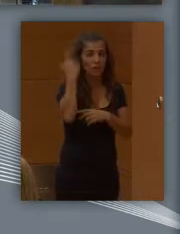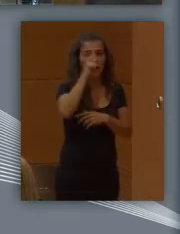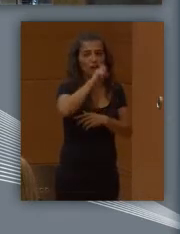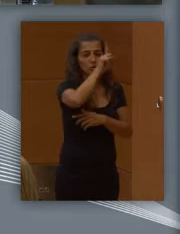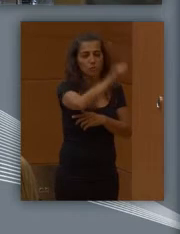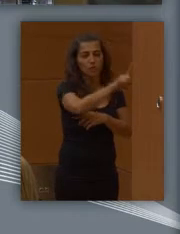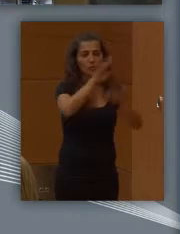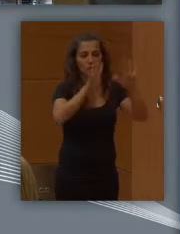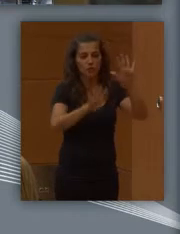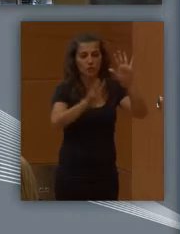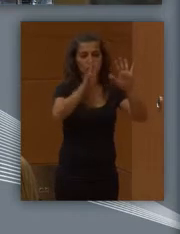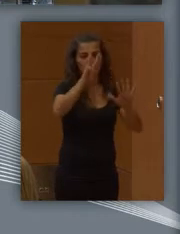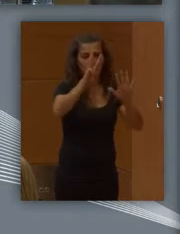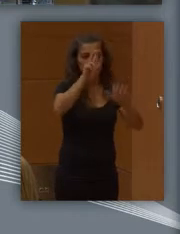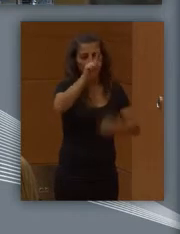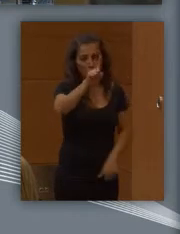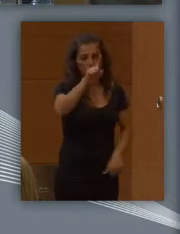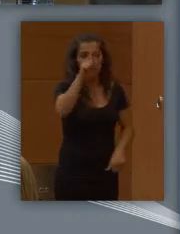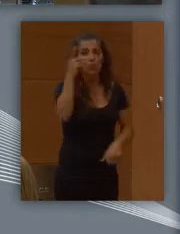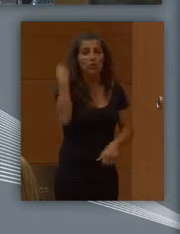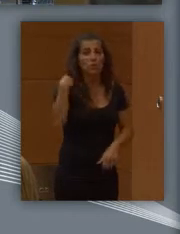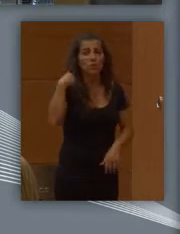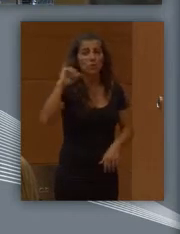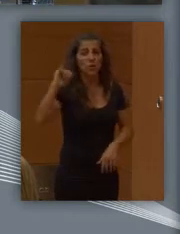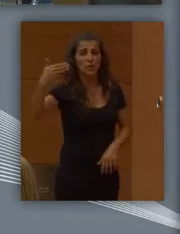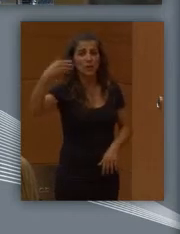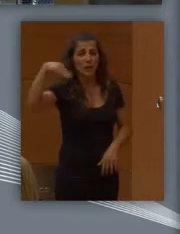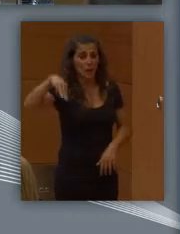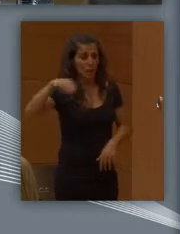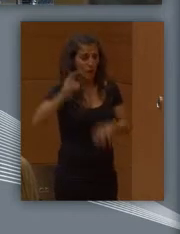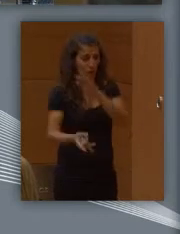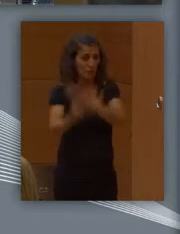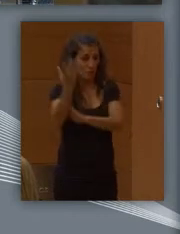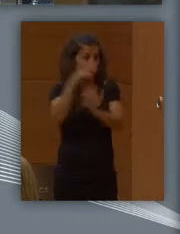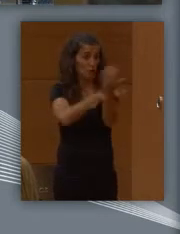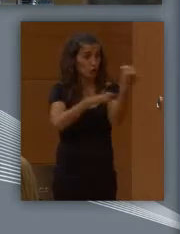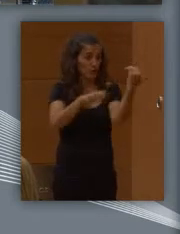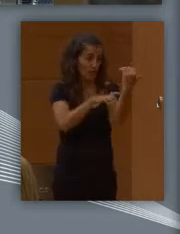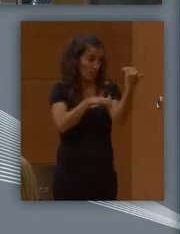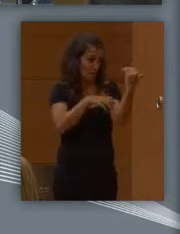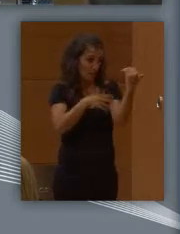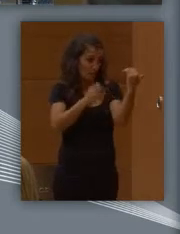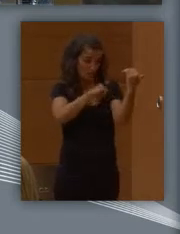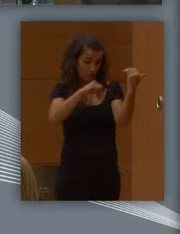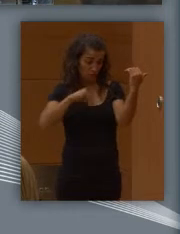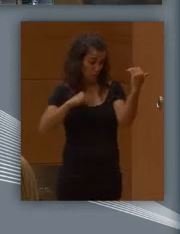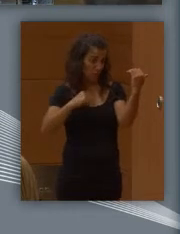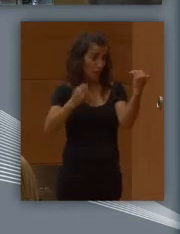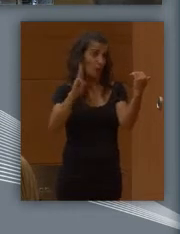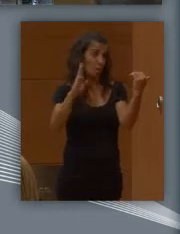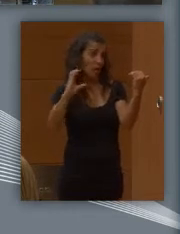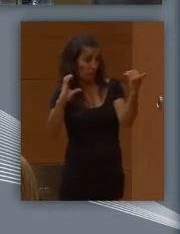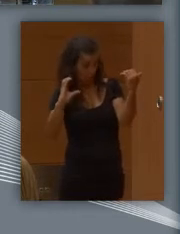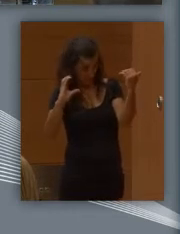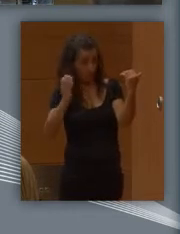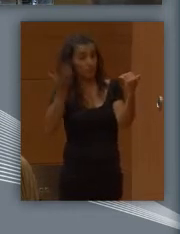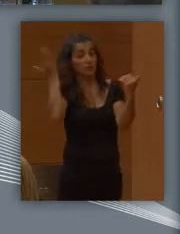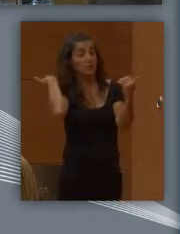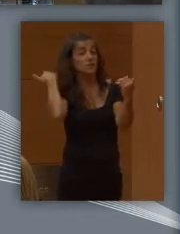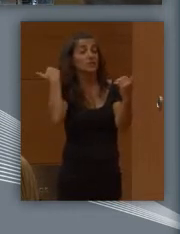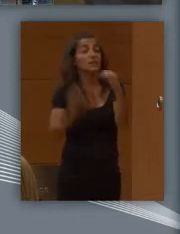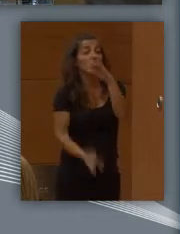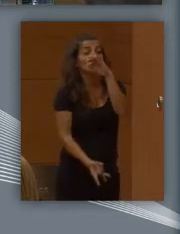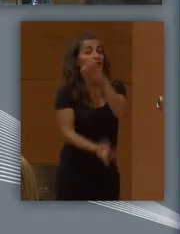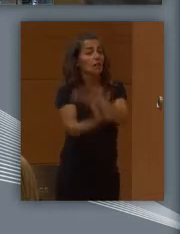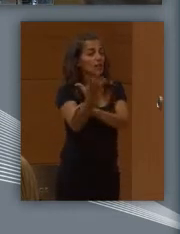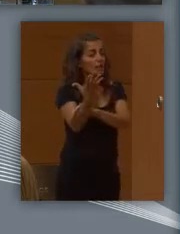IBM presenta lo que se llamó el IBM PC, el ordenador personal, que en aquel momento produjo